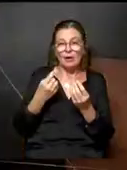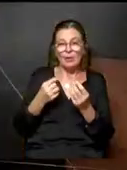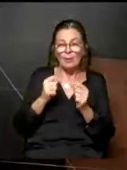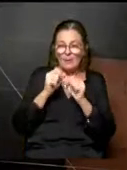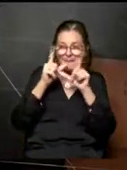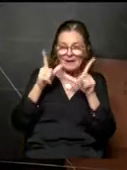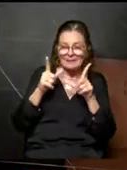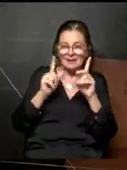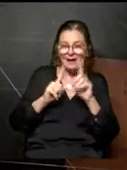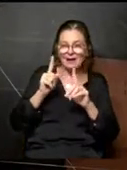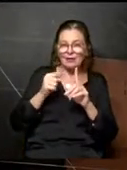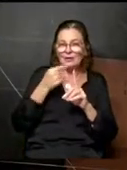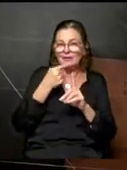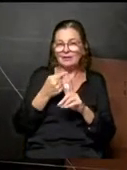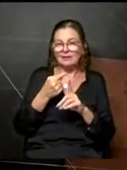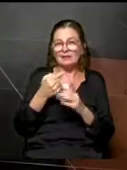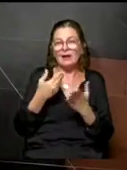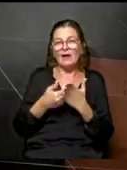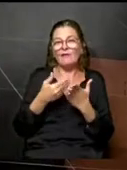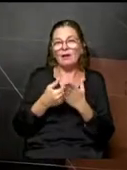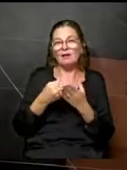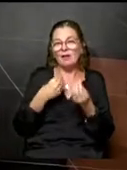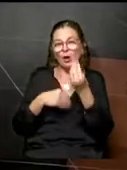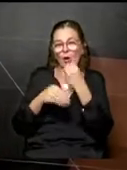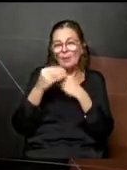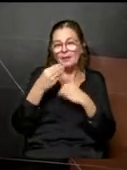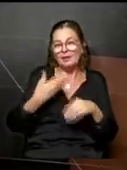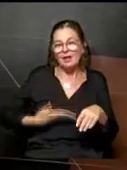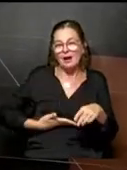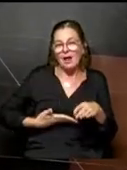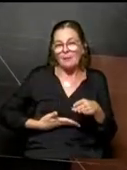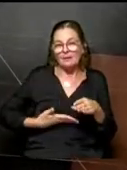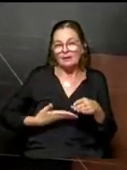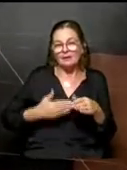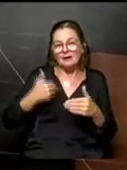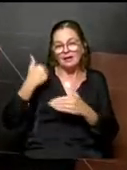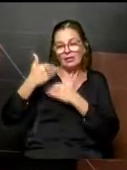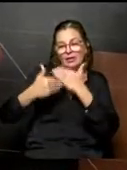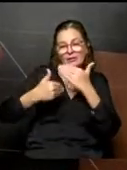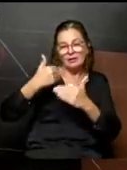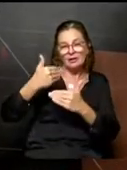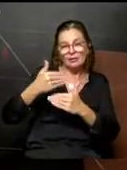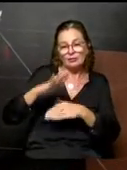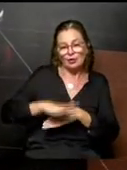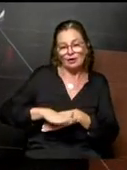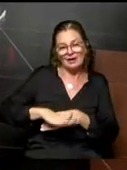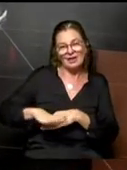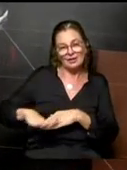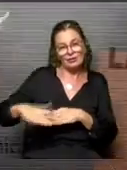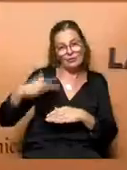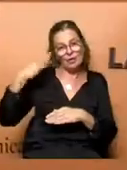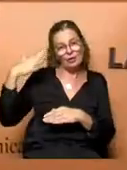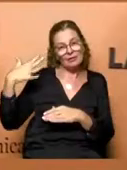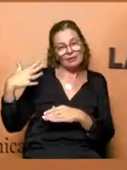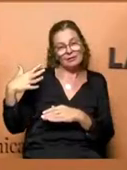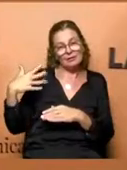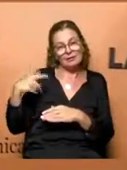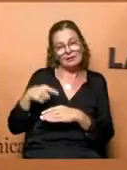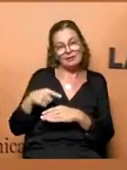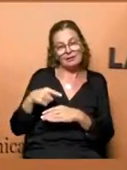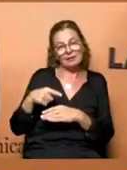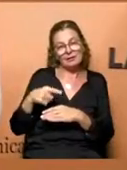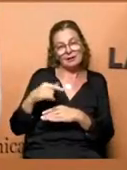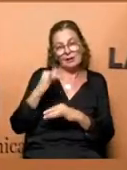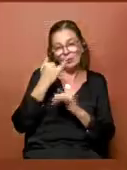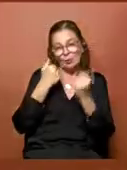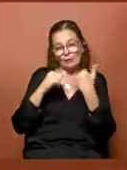impacta esta inseguridad alimentaria, el hambre, en el desarrollo de esos niños, niñas y adolescentes? Bueno, hay un